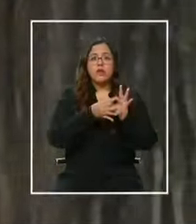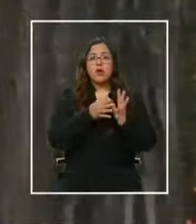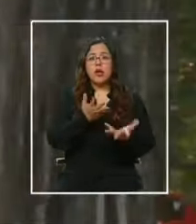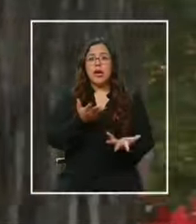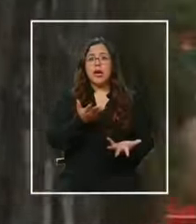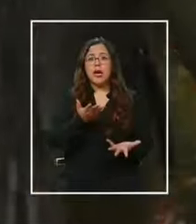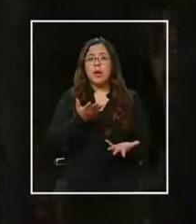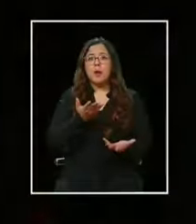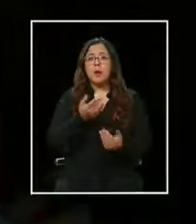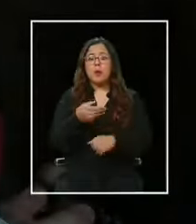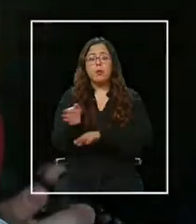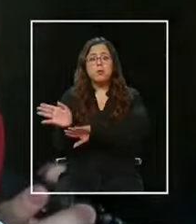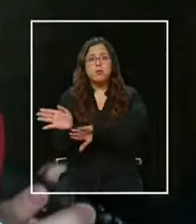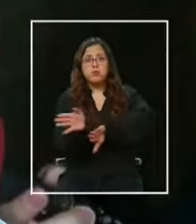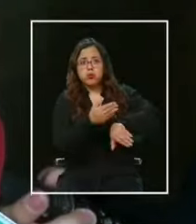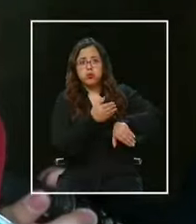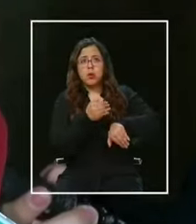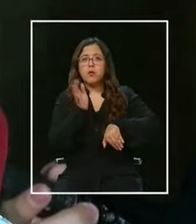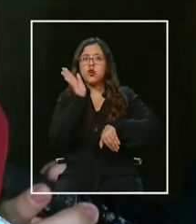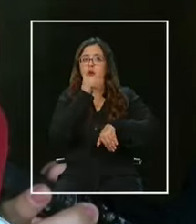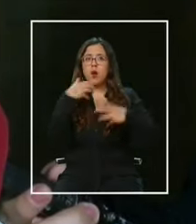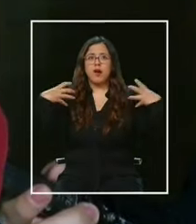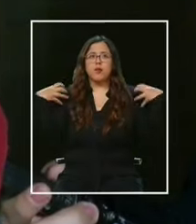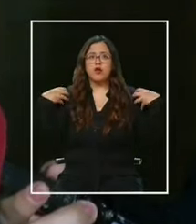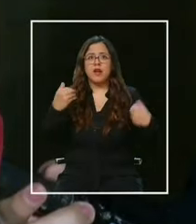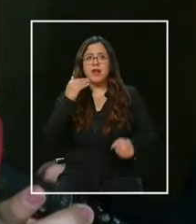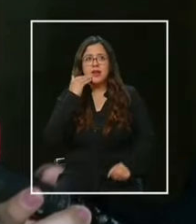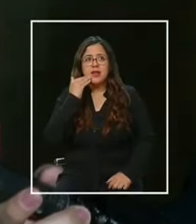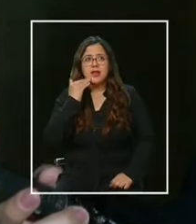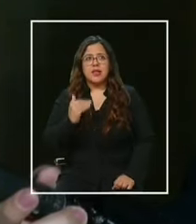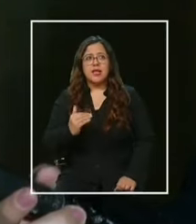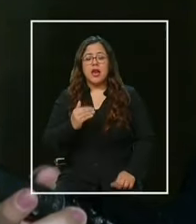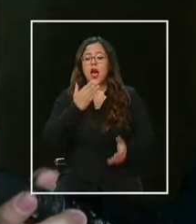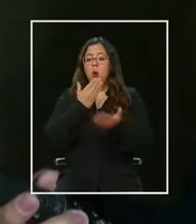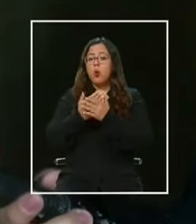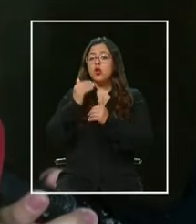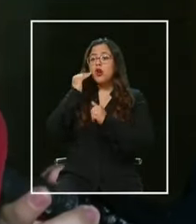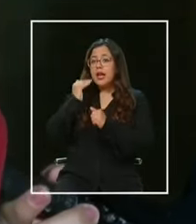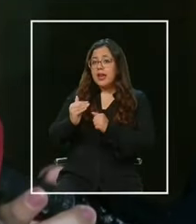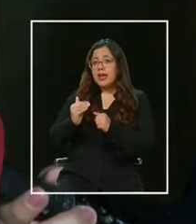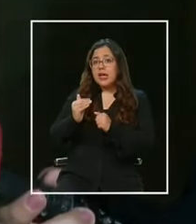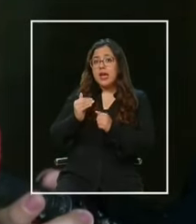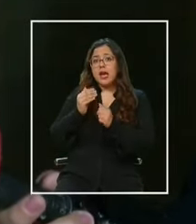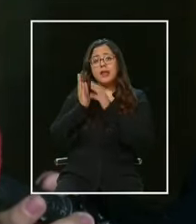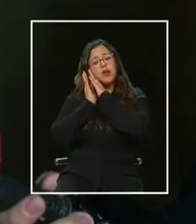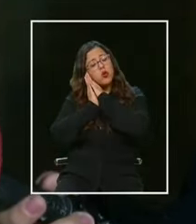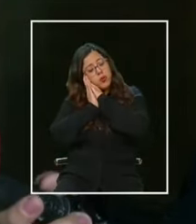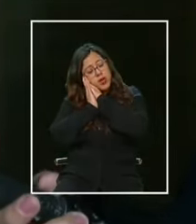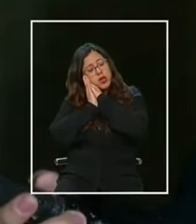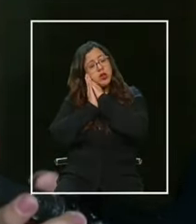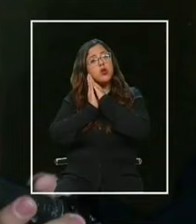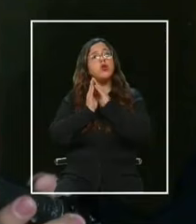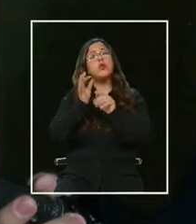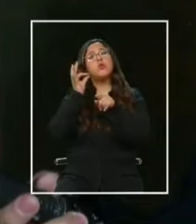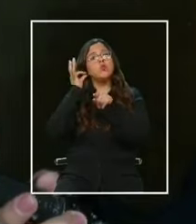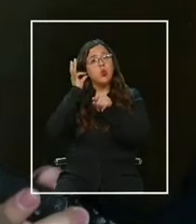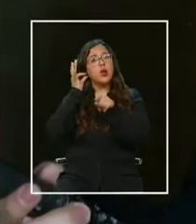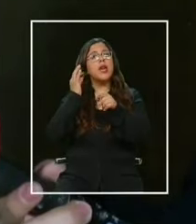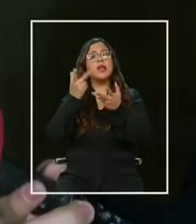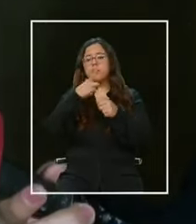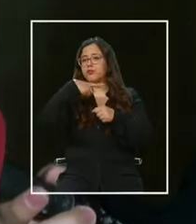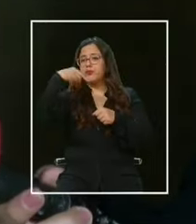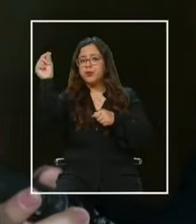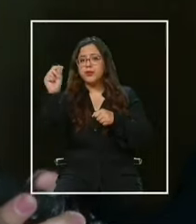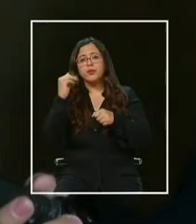En momentos que ella dormía, la cuidadora sale a buscar a otros niños, dejando a la menor en el interior